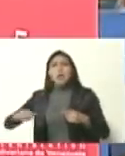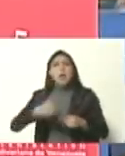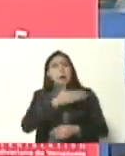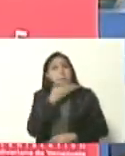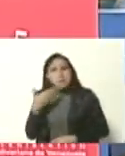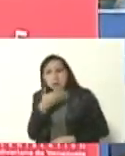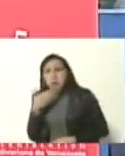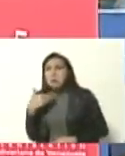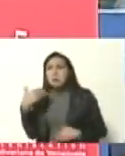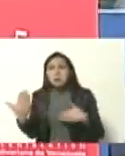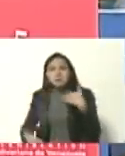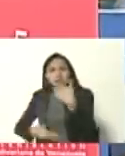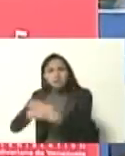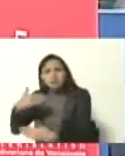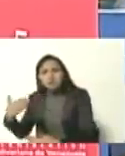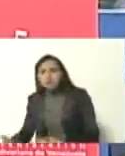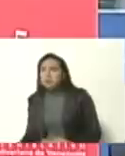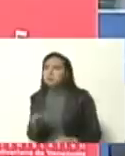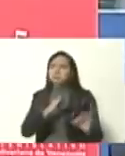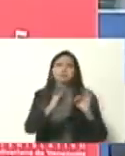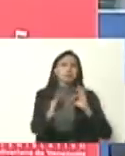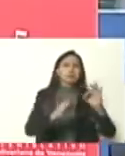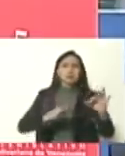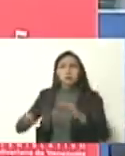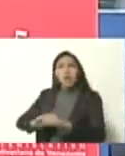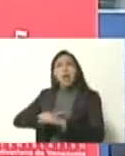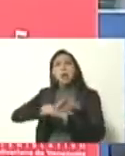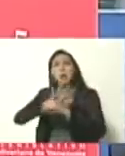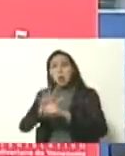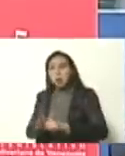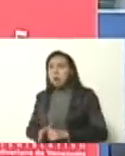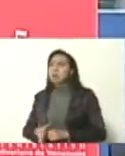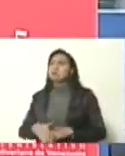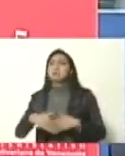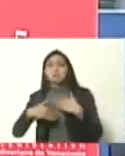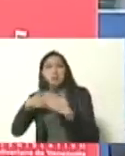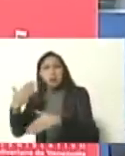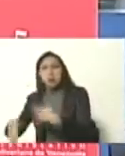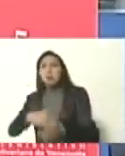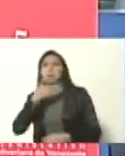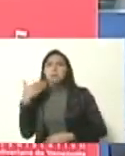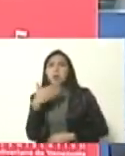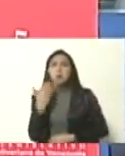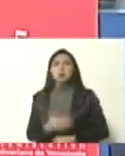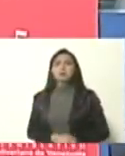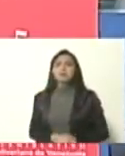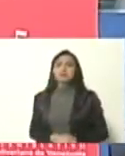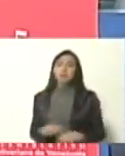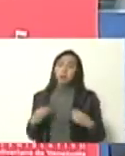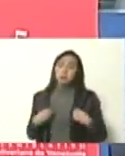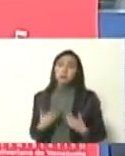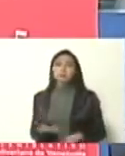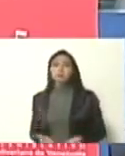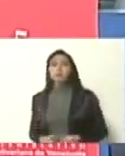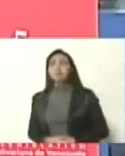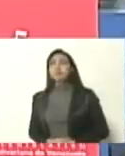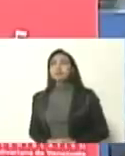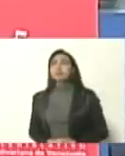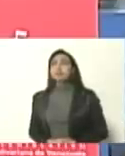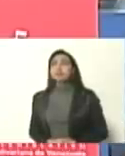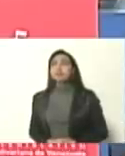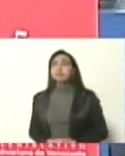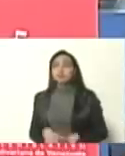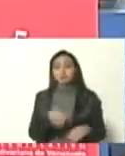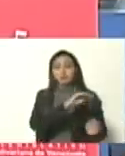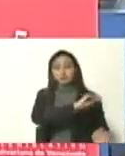de contagio de ese virus que mantiene en vilo la vida de la humanidad entera. Hace